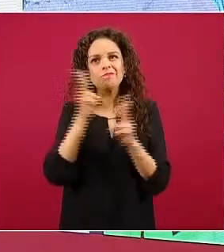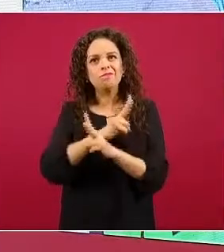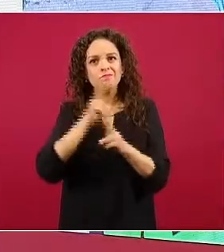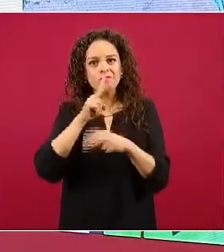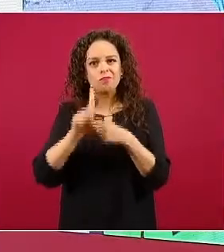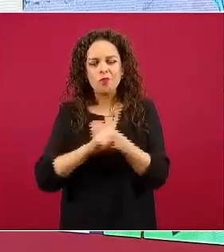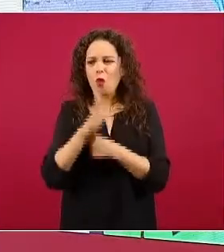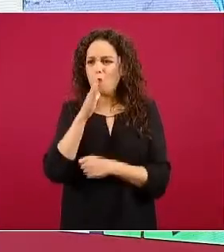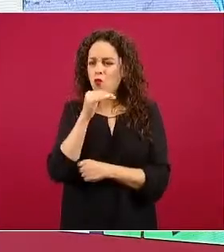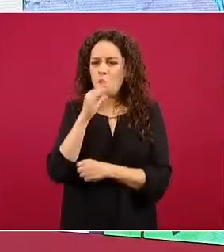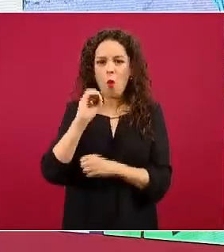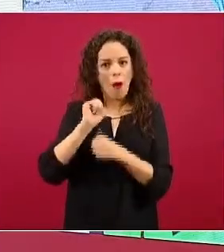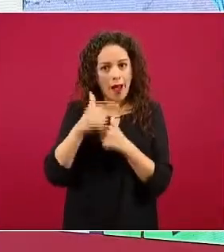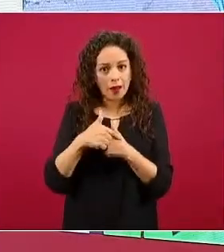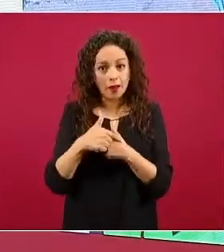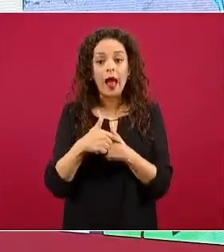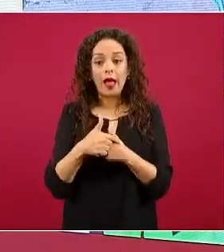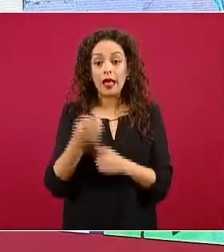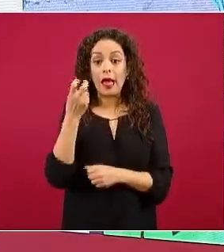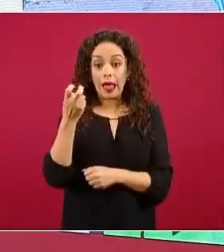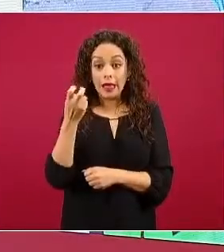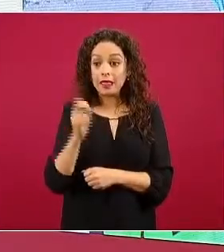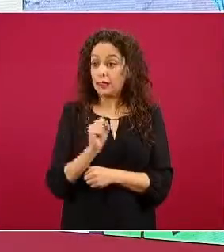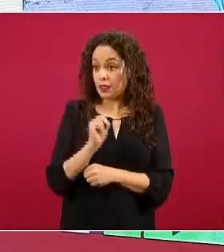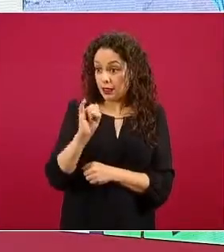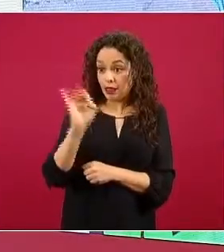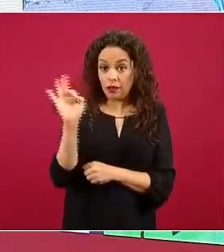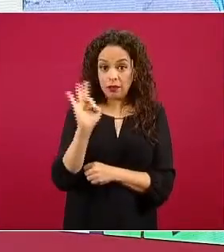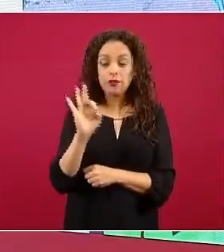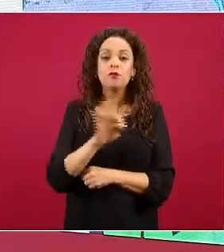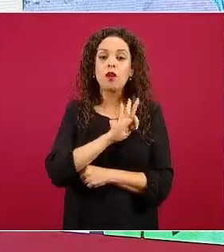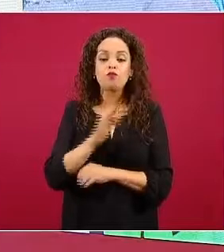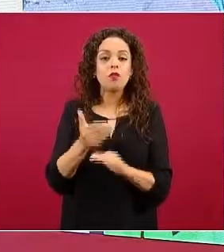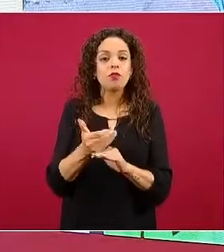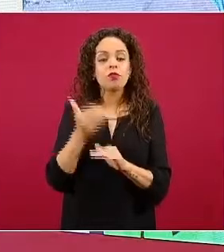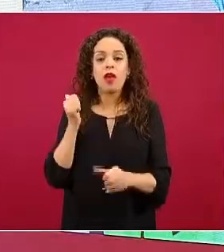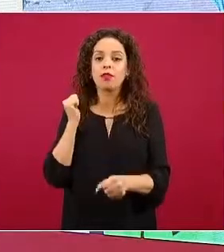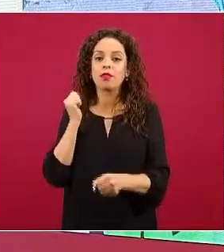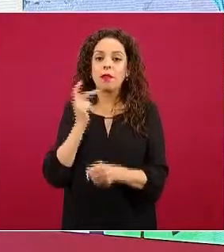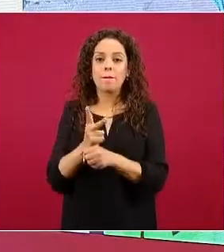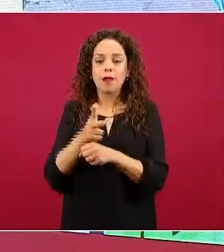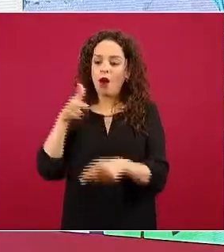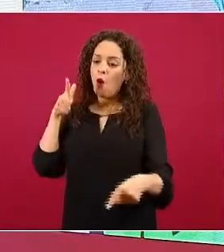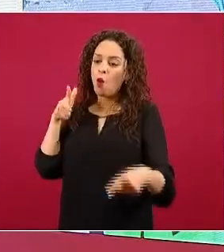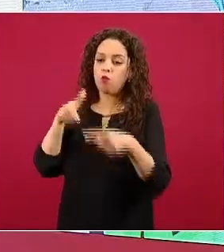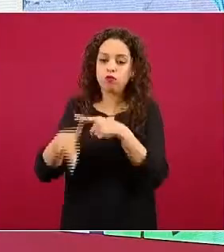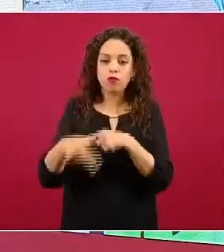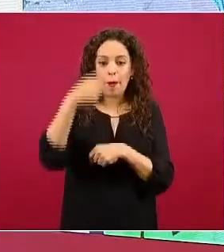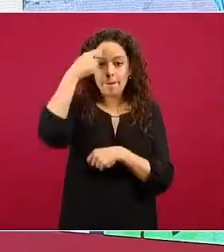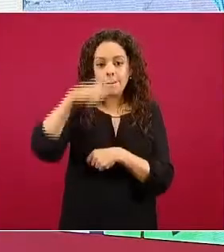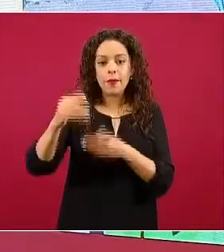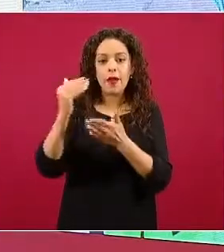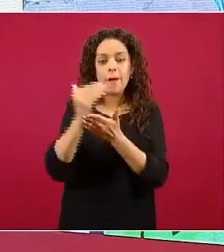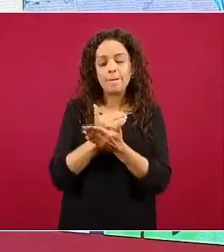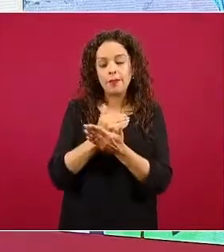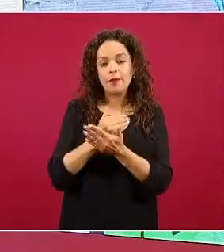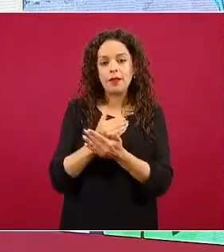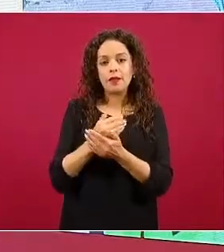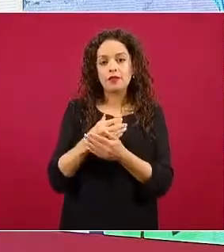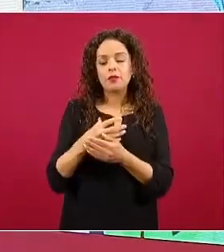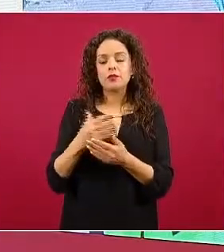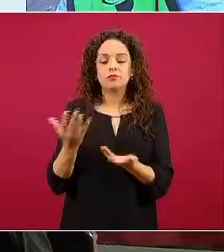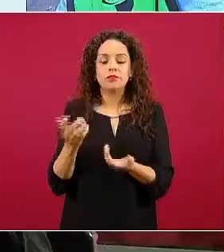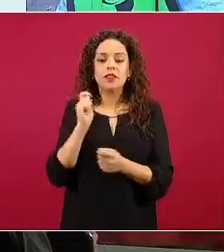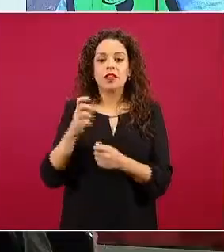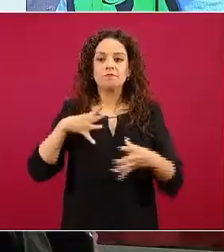esto poder cortar las cadenas de transmisión viral para detectar, estudiar y controlar brotes comunitarios, brotes